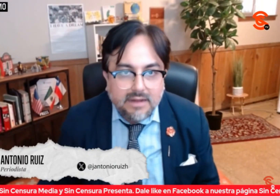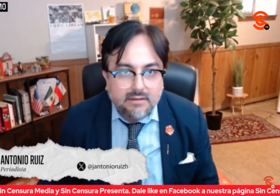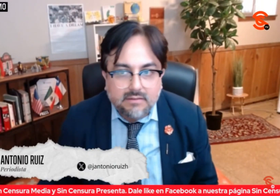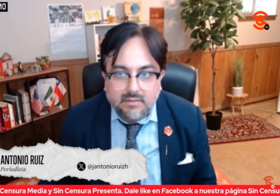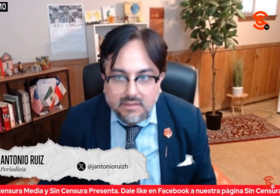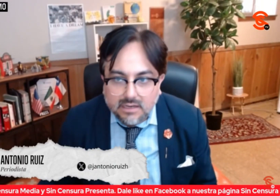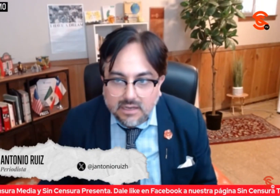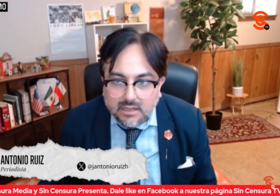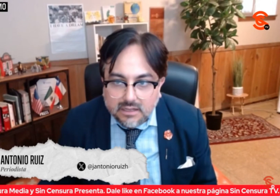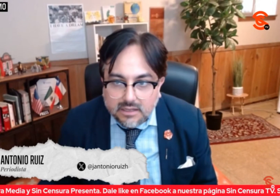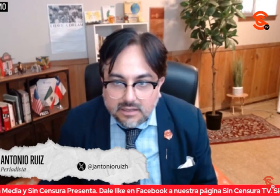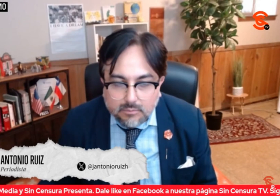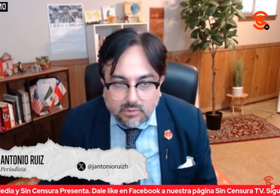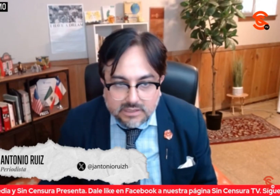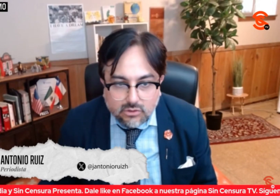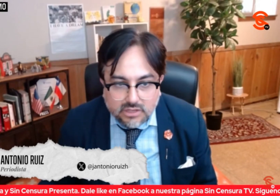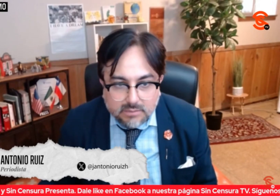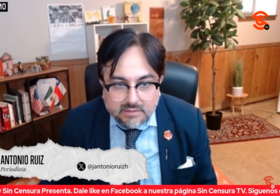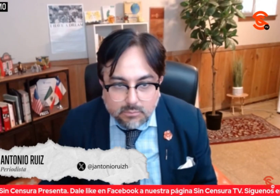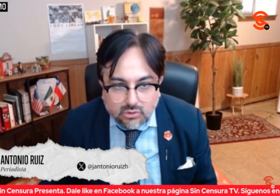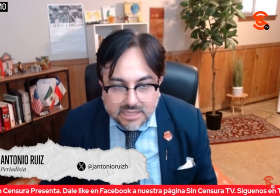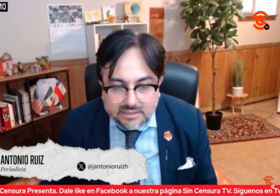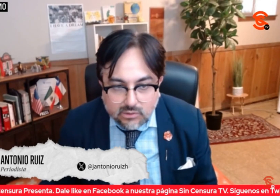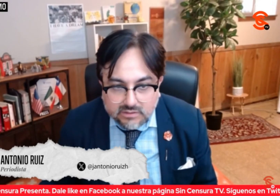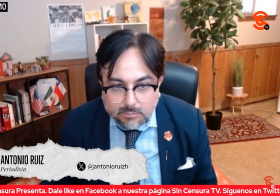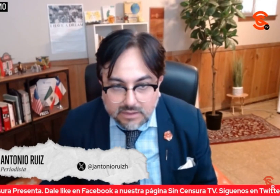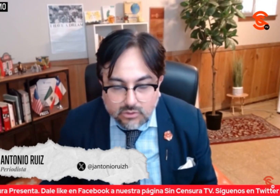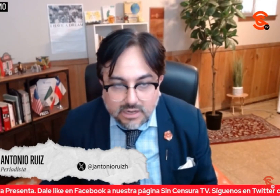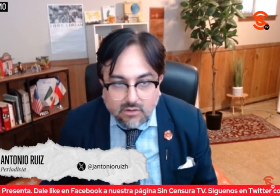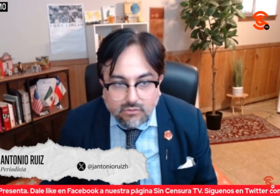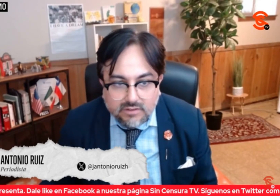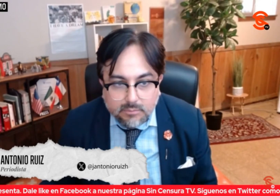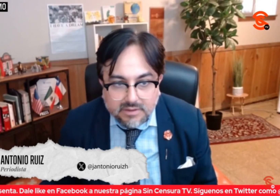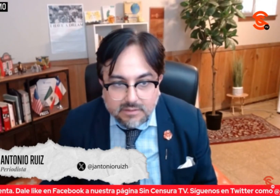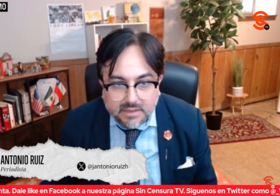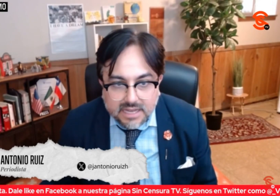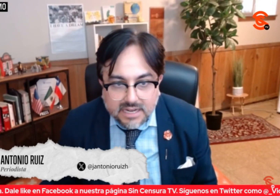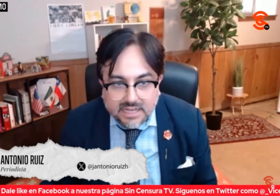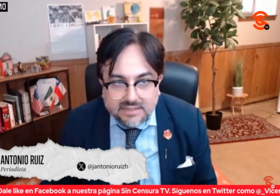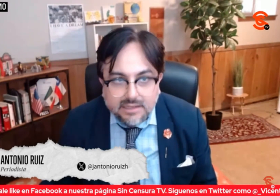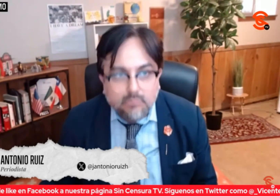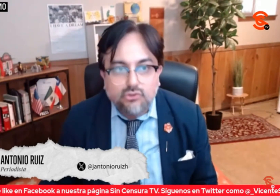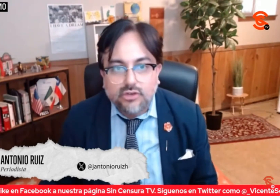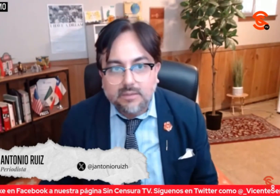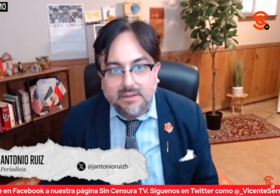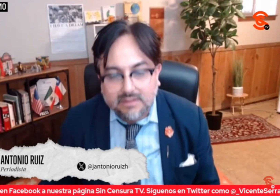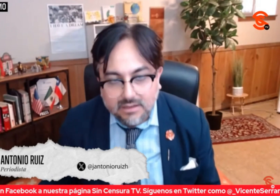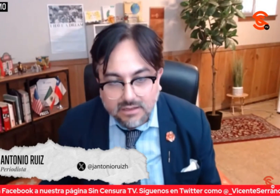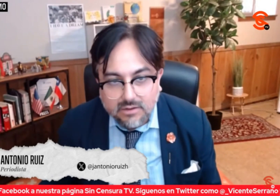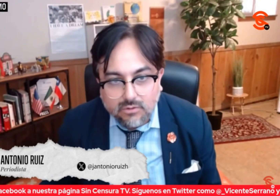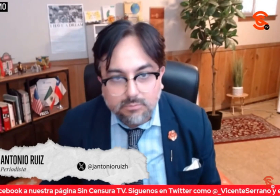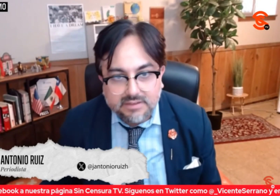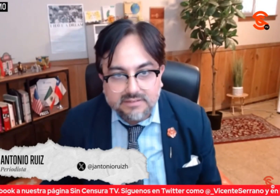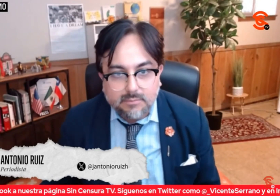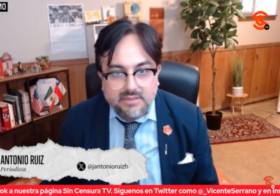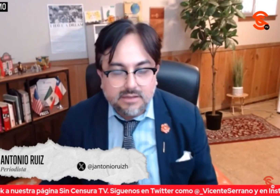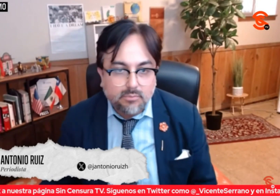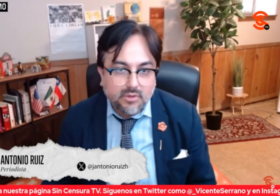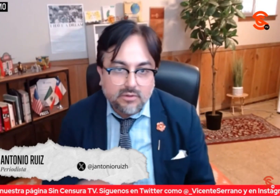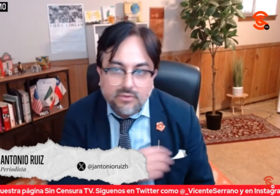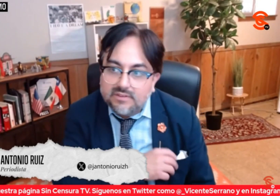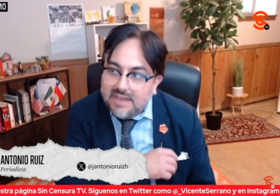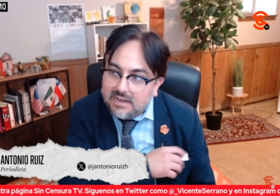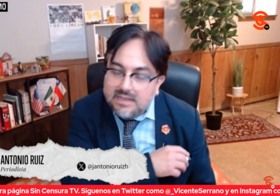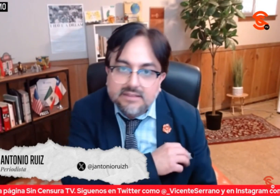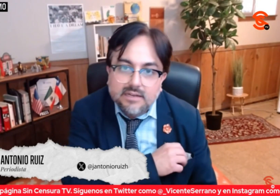a hablar de pues las notas más importantes, lo que se planteó en la conferencia de prensa mañanera, que tiene mucho que ver con precisamente el